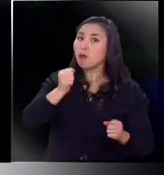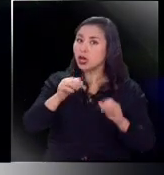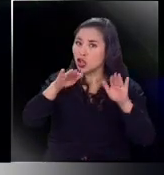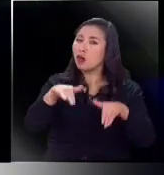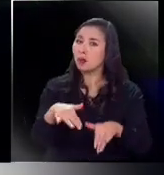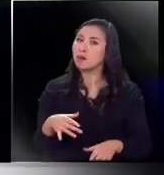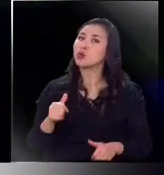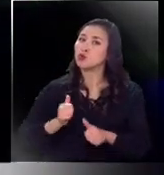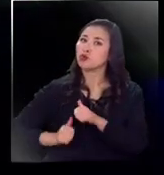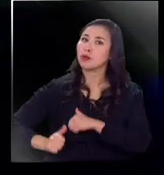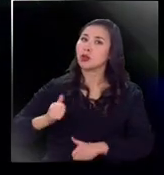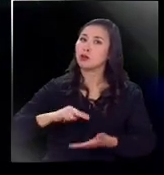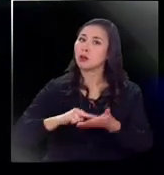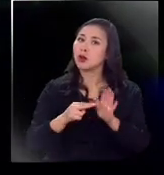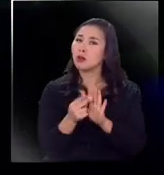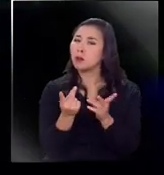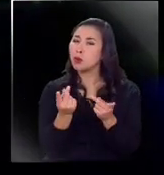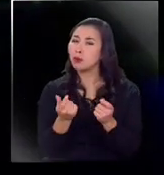Say goodbye.